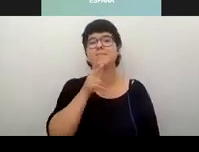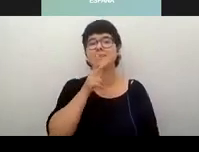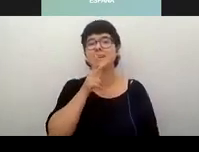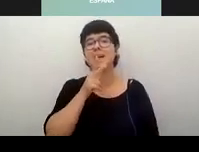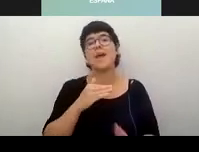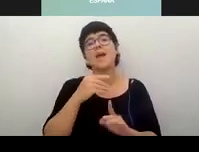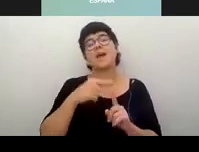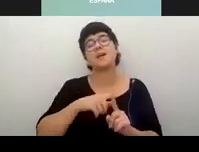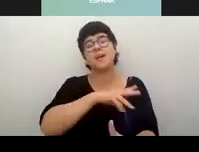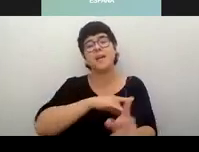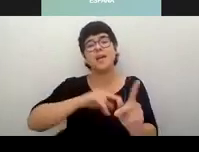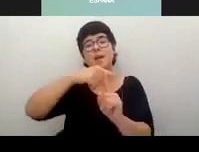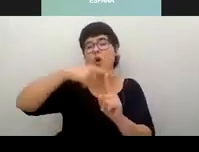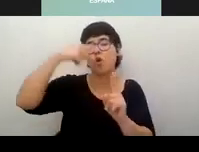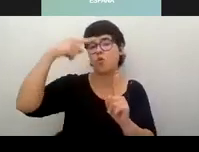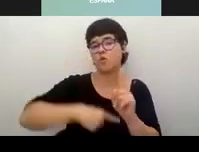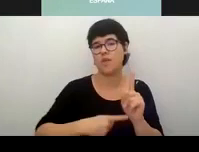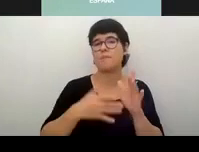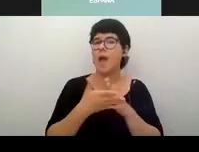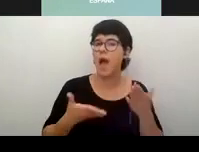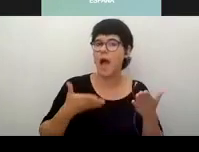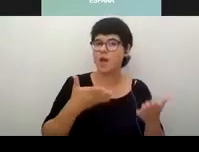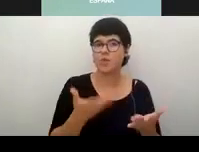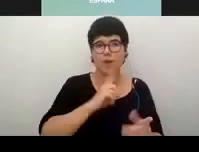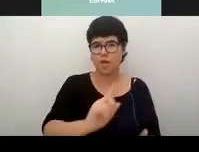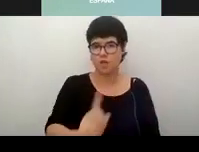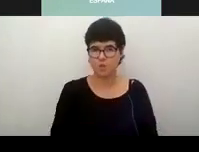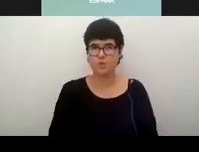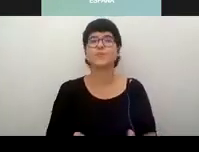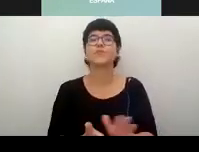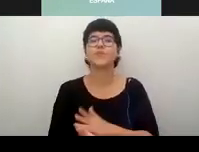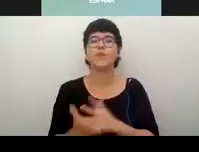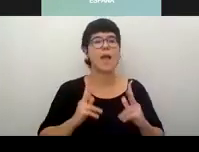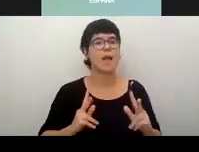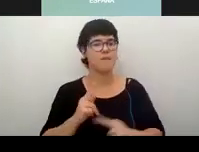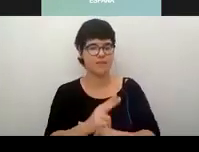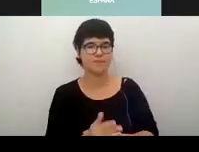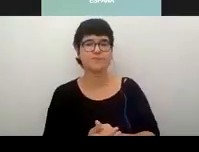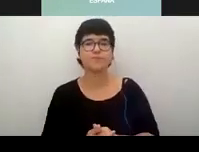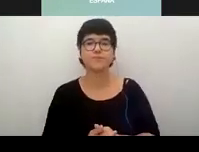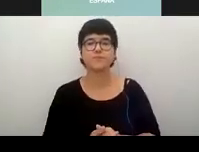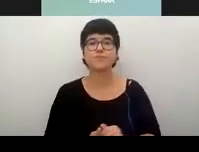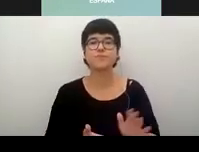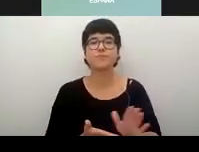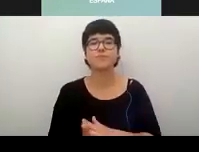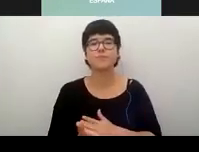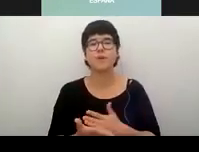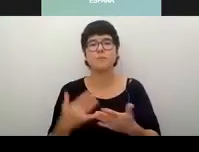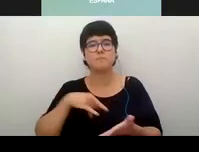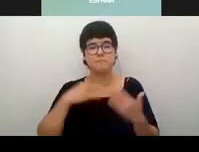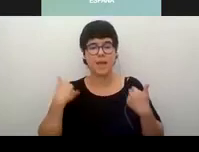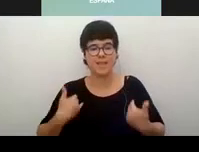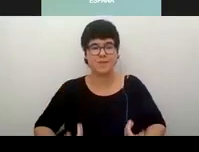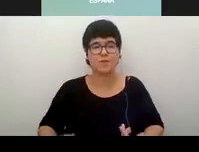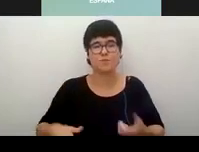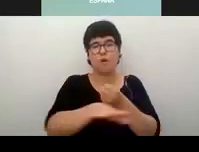manera. Es decir, lo que hacemos es disminuir el metabolismo basal y por tanto se va a reducir el